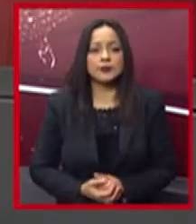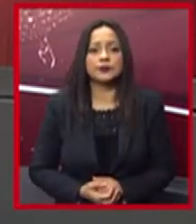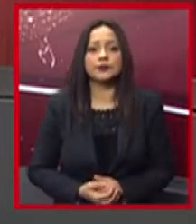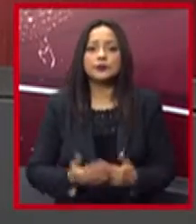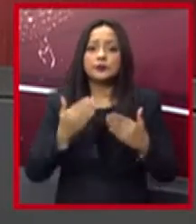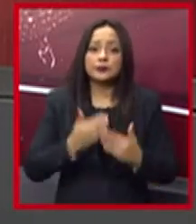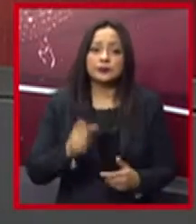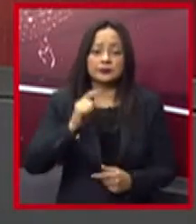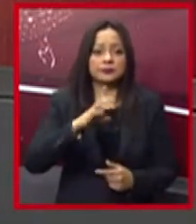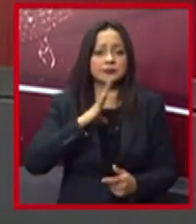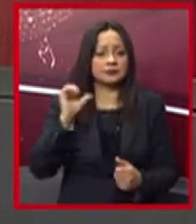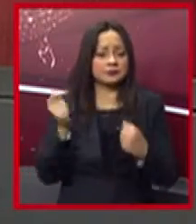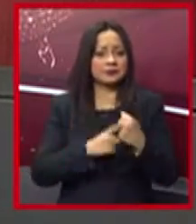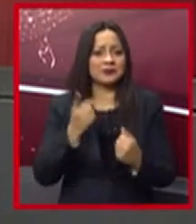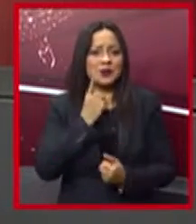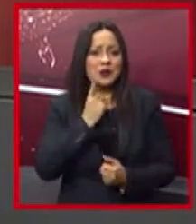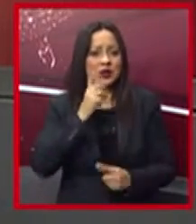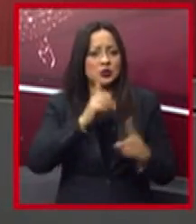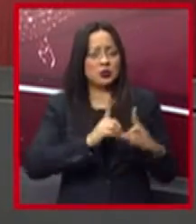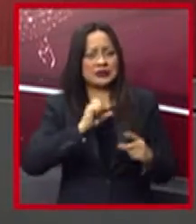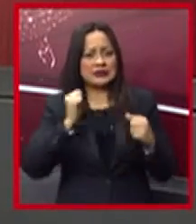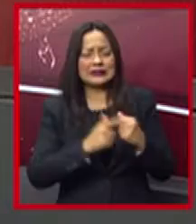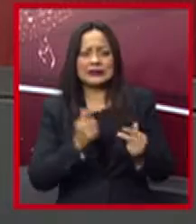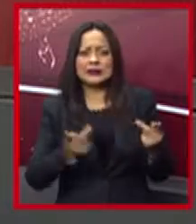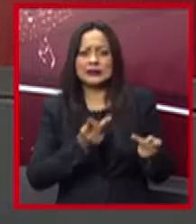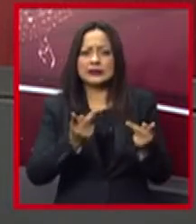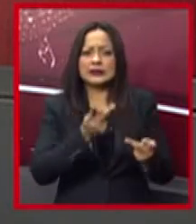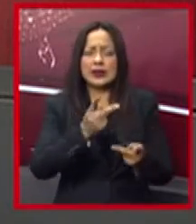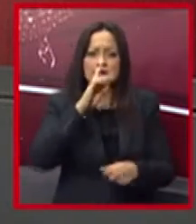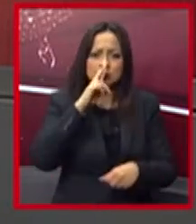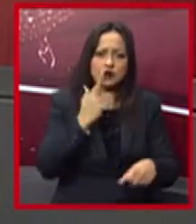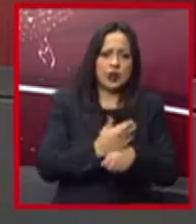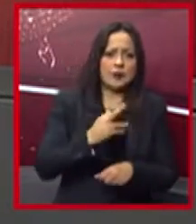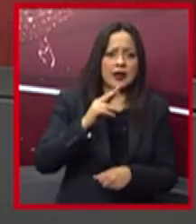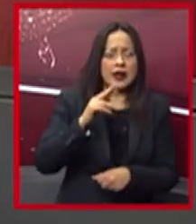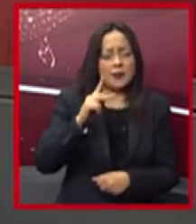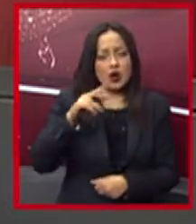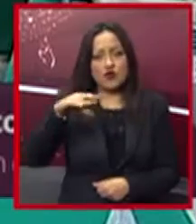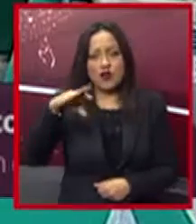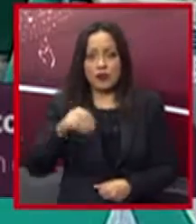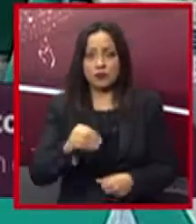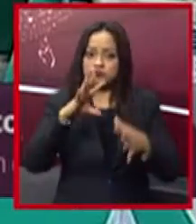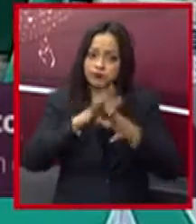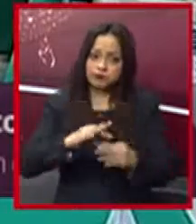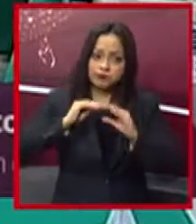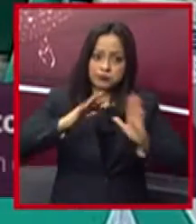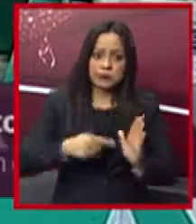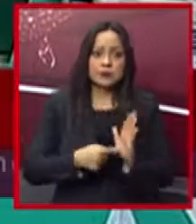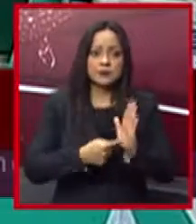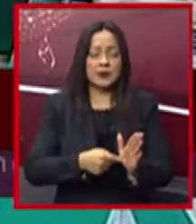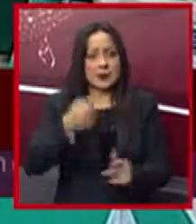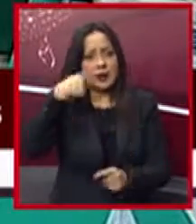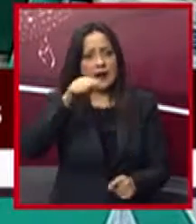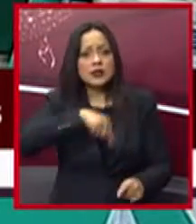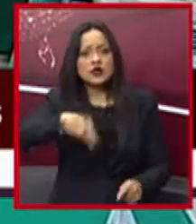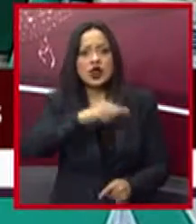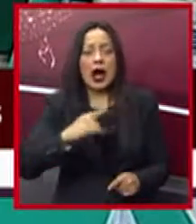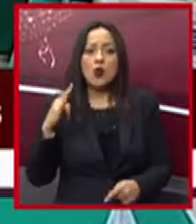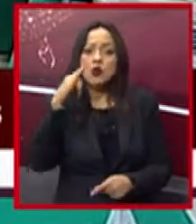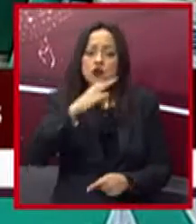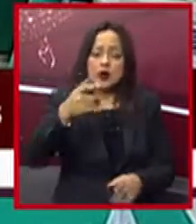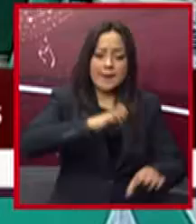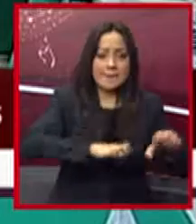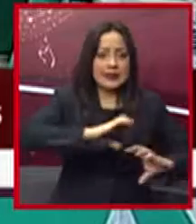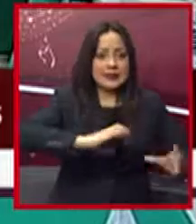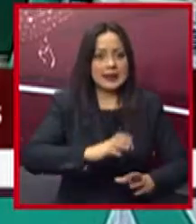de escuchar las dudas de las y los legisladores, el titular de la Procuraduría Federal del Consumidor aseguró que ya se trabaja para que las aerolíneas respondan